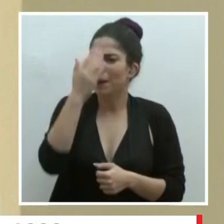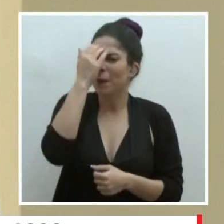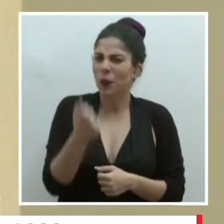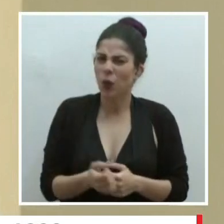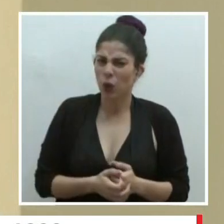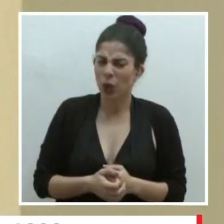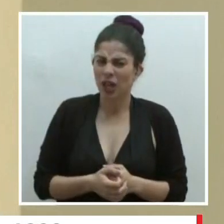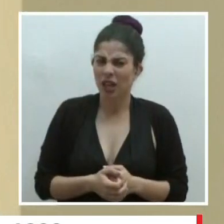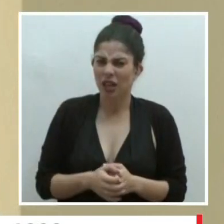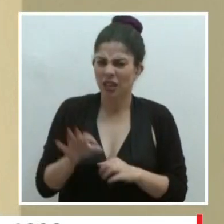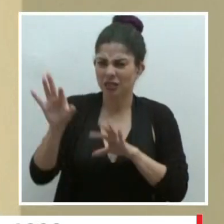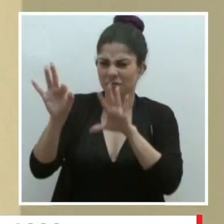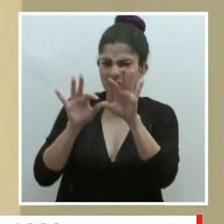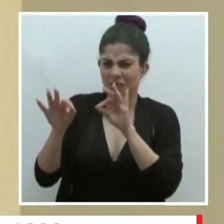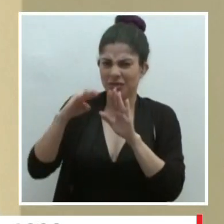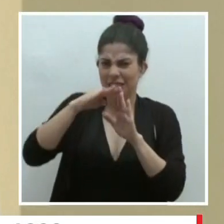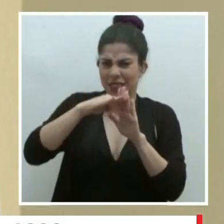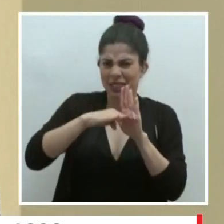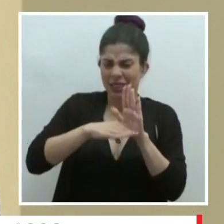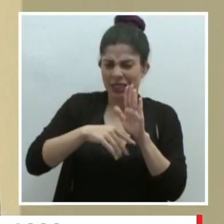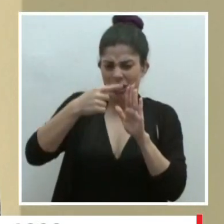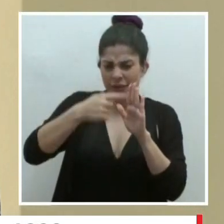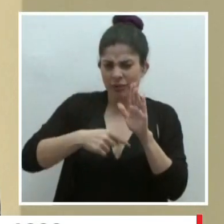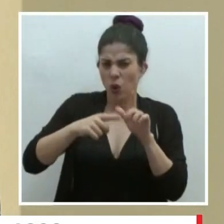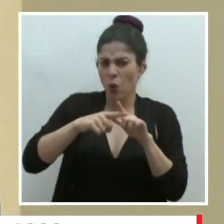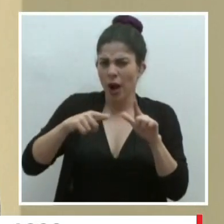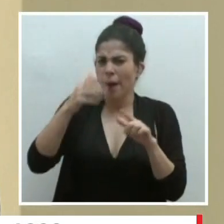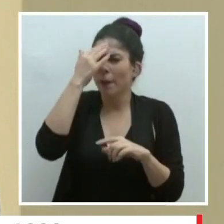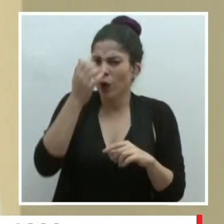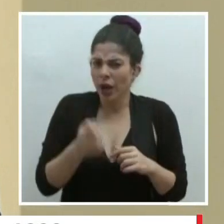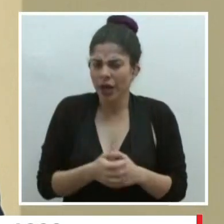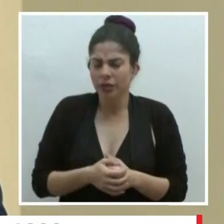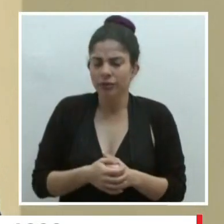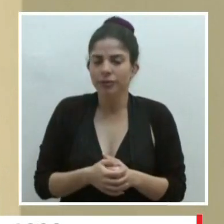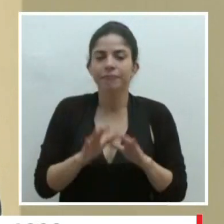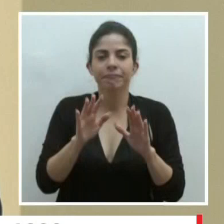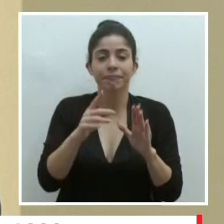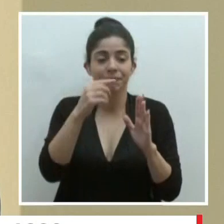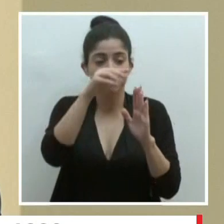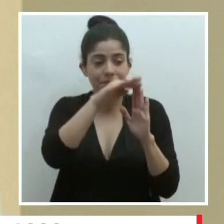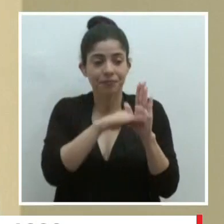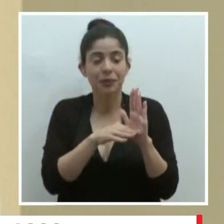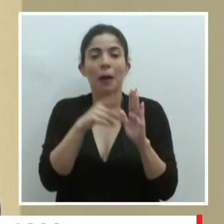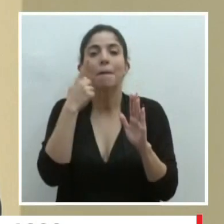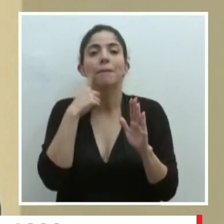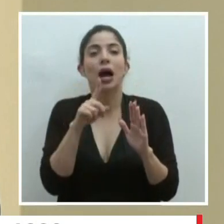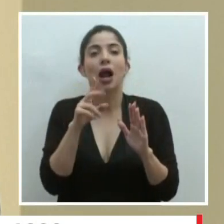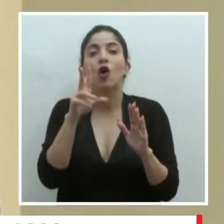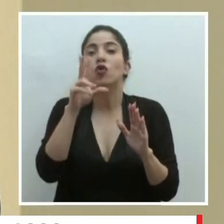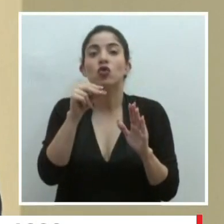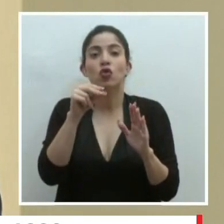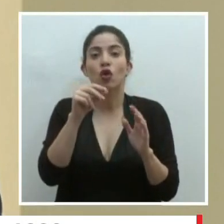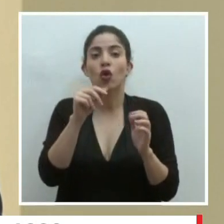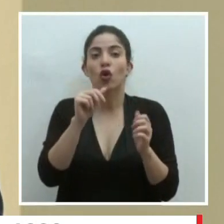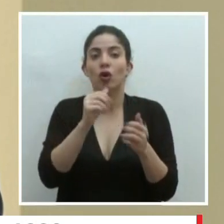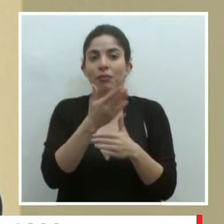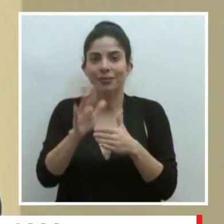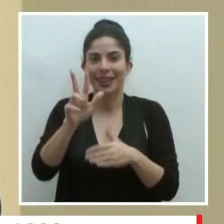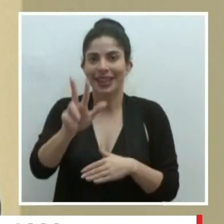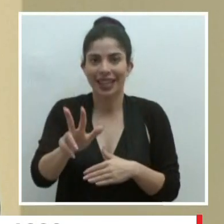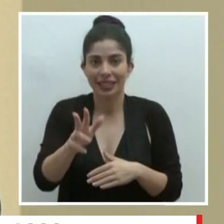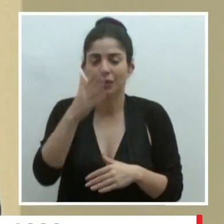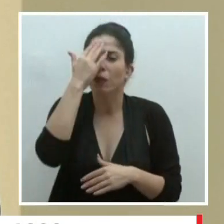se seleccionan esos distritos, y eso para hacer todo este asunto de no avanzar a la fase 3, sobre todo